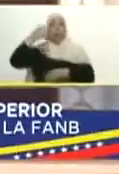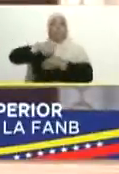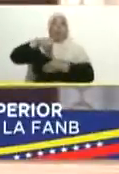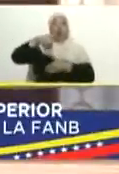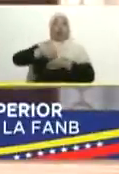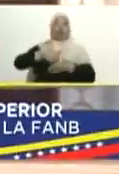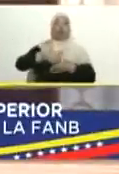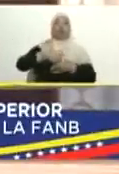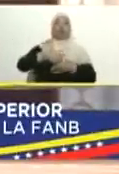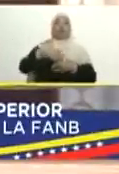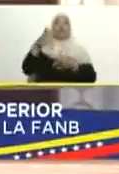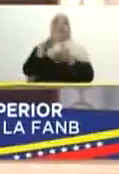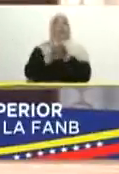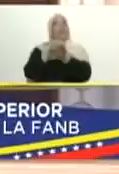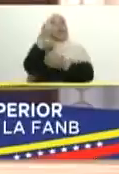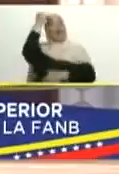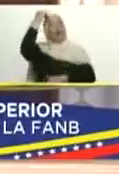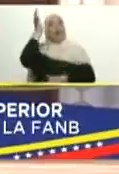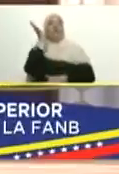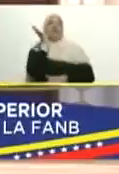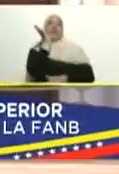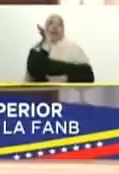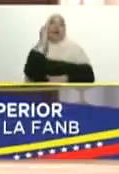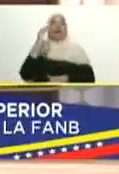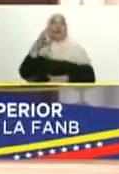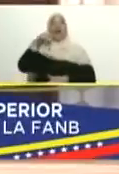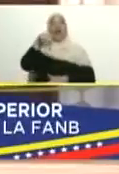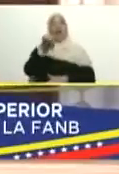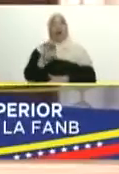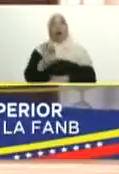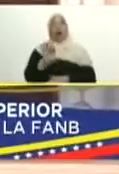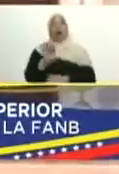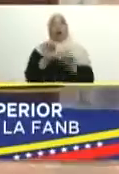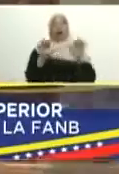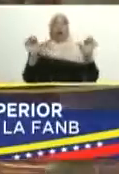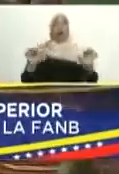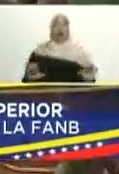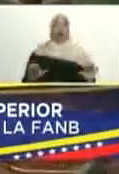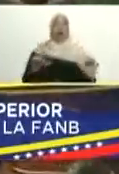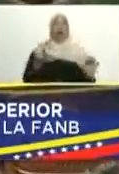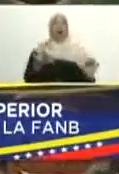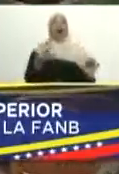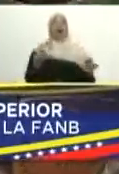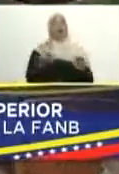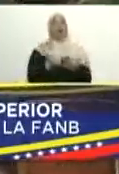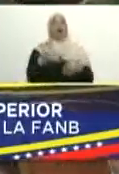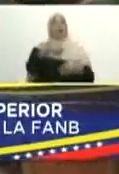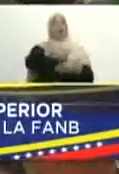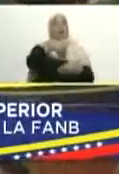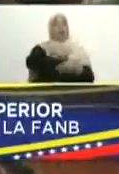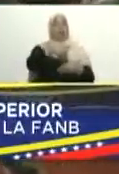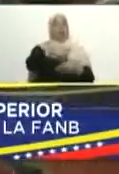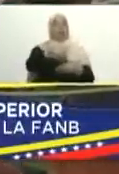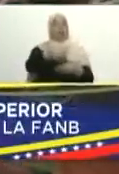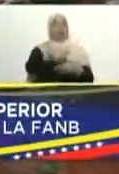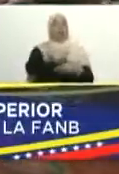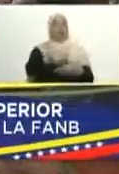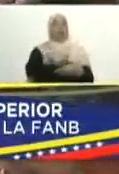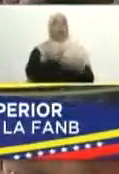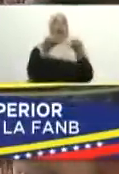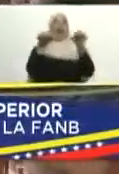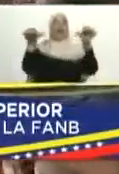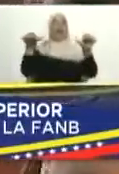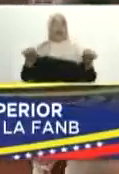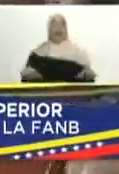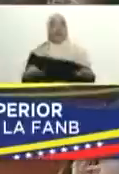las máquinas de Tibisay Lucena. Estoy votando en el sistema electoral de Tibisay Lucena. Es el sistema electoral